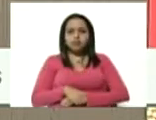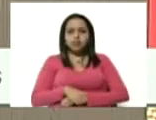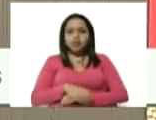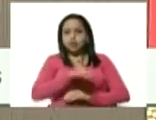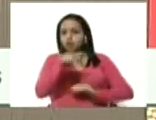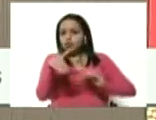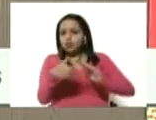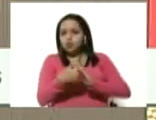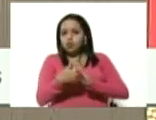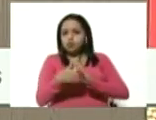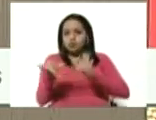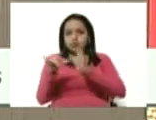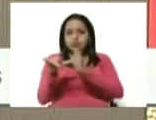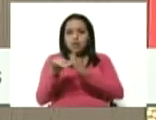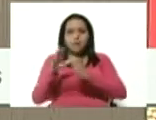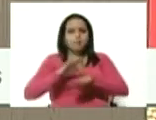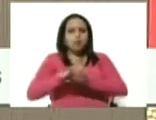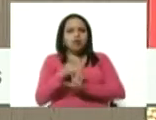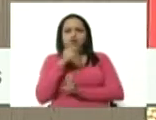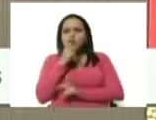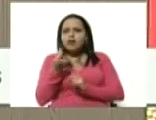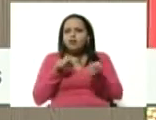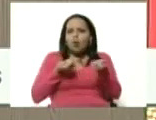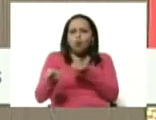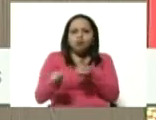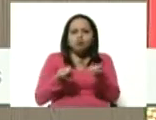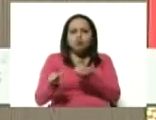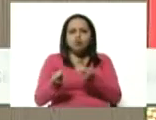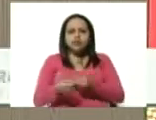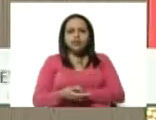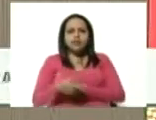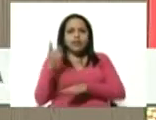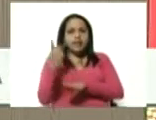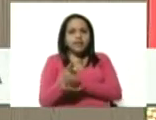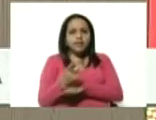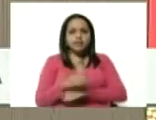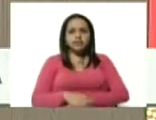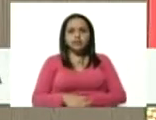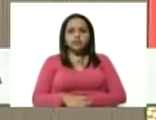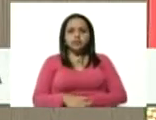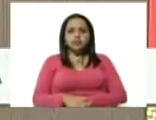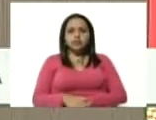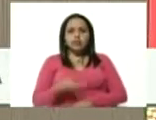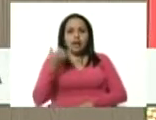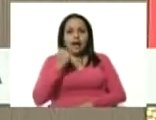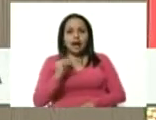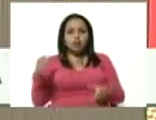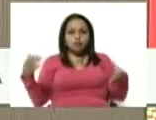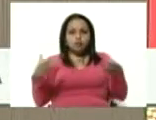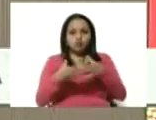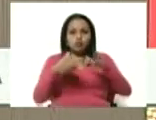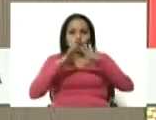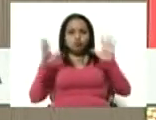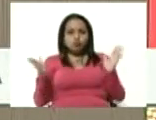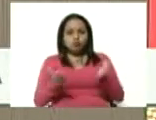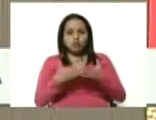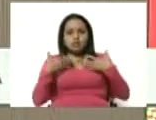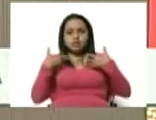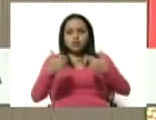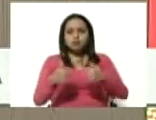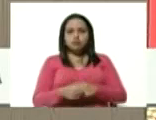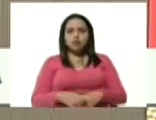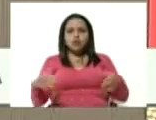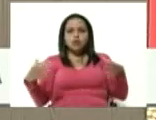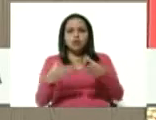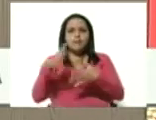subregión, porque no toman los controles debidos indicados por la Organización Mundial de la Salud, la